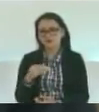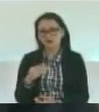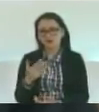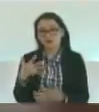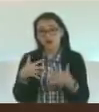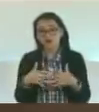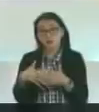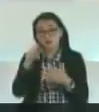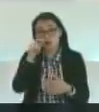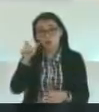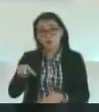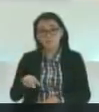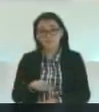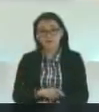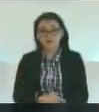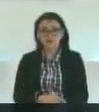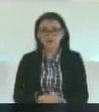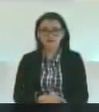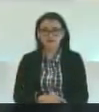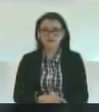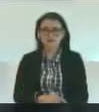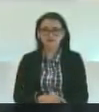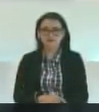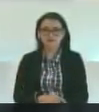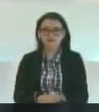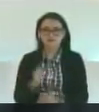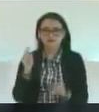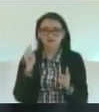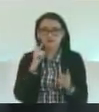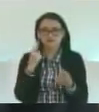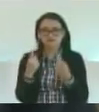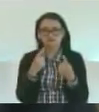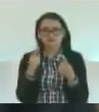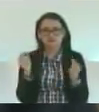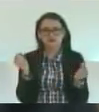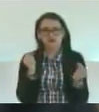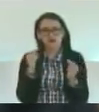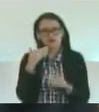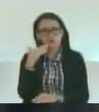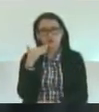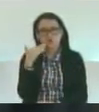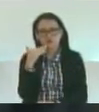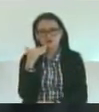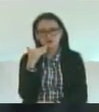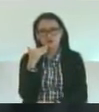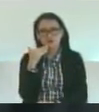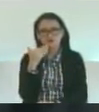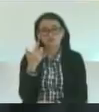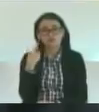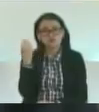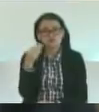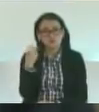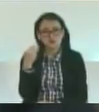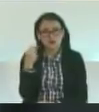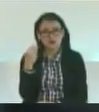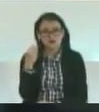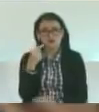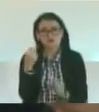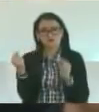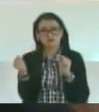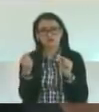Norte ha logrado un camino hacia diálogo con los Estados Unidos. ¿Usted ve la posibilidad de un